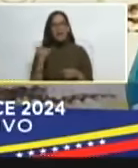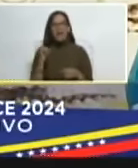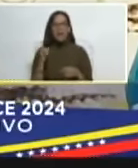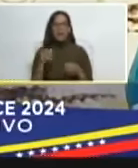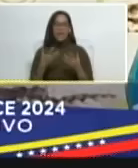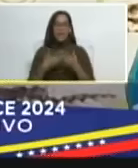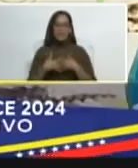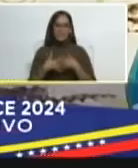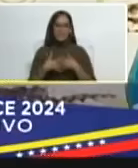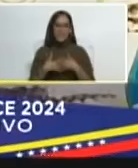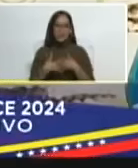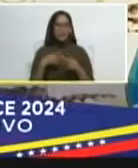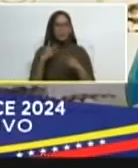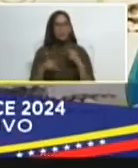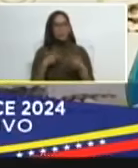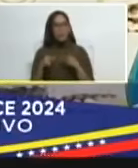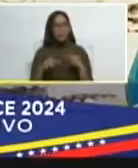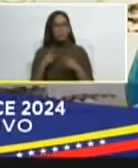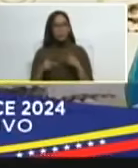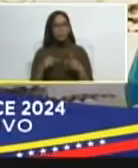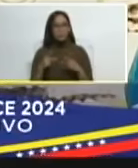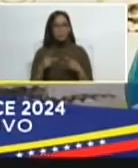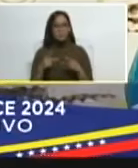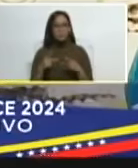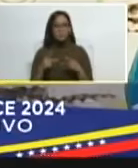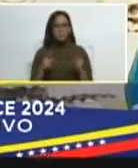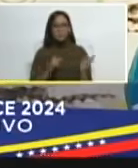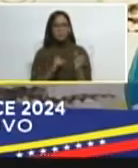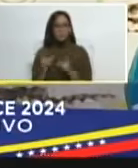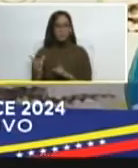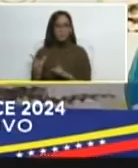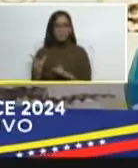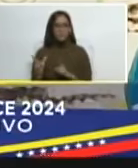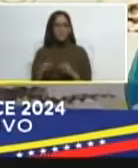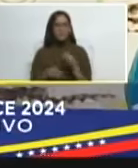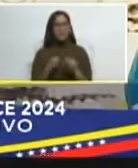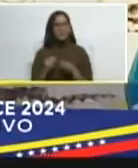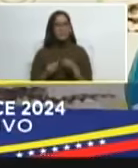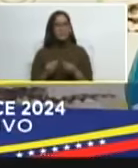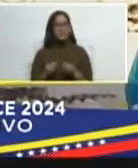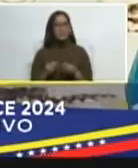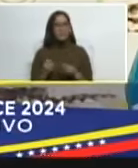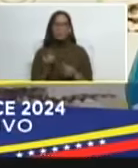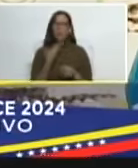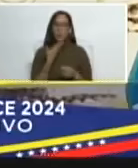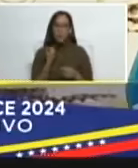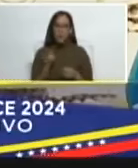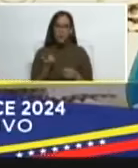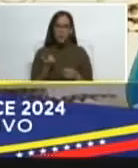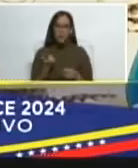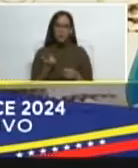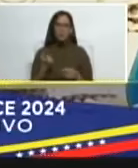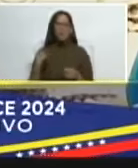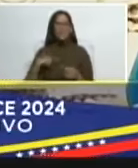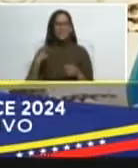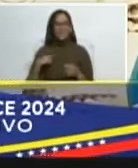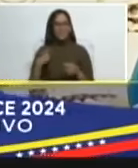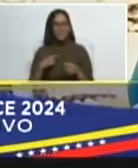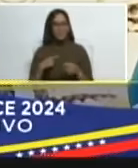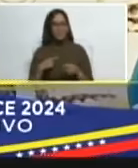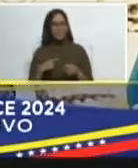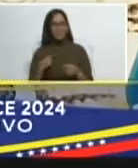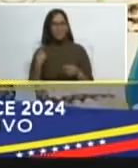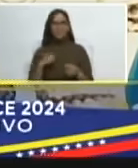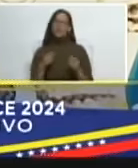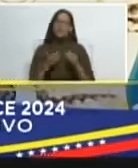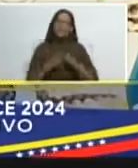empresarios, empresarias, productores y productoras listos y prestos para hacerlo? Es lo mejor. Lo tenemos. Lo tenemos